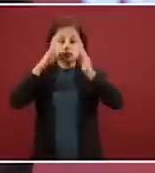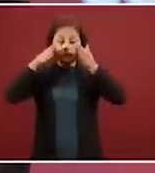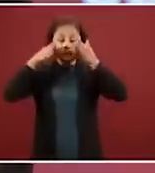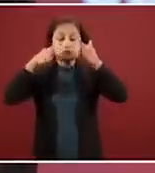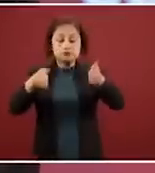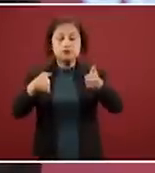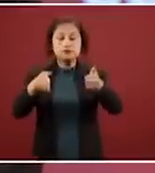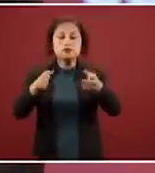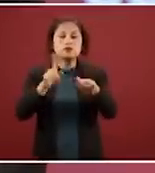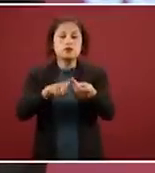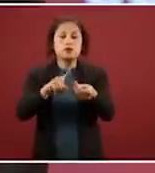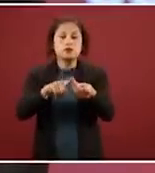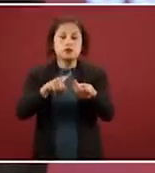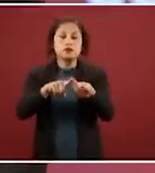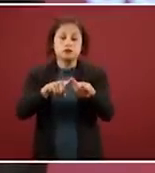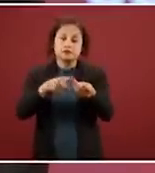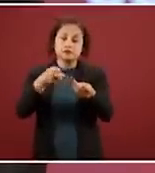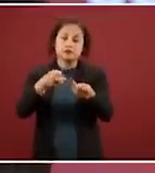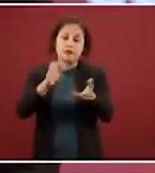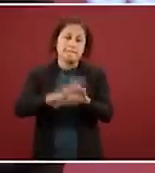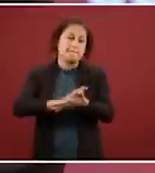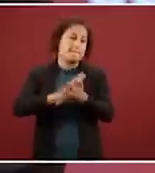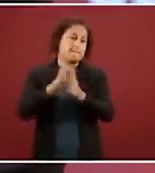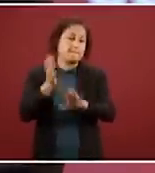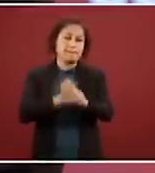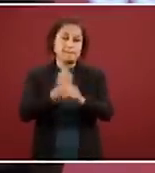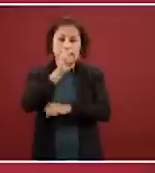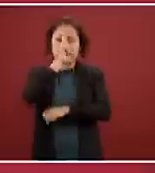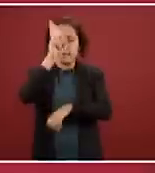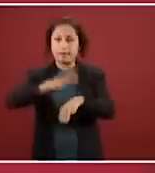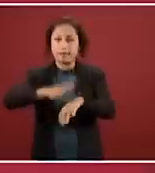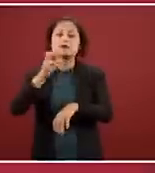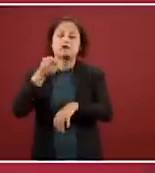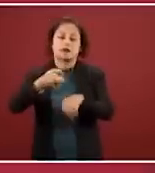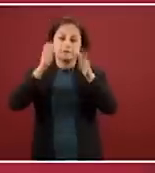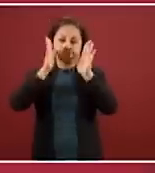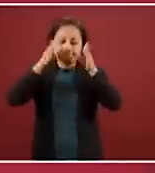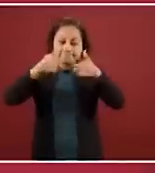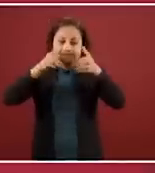más brotes de violencia,